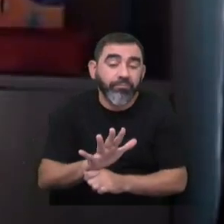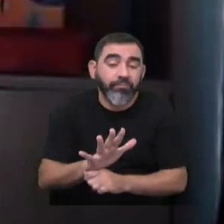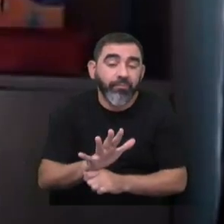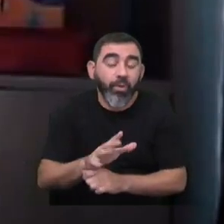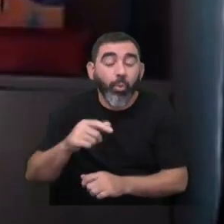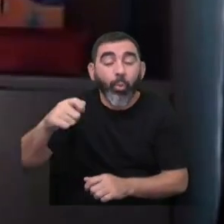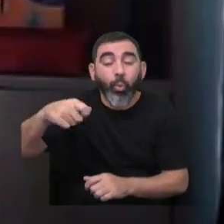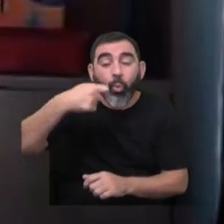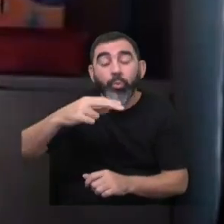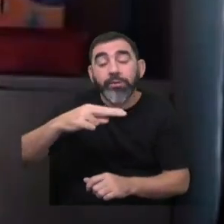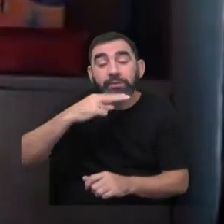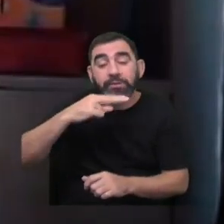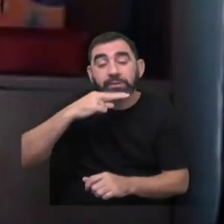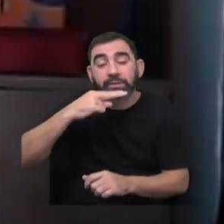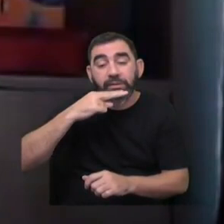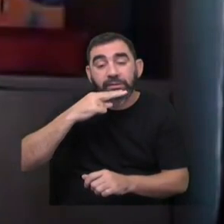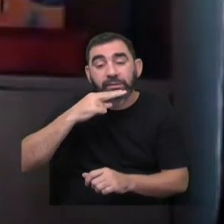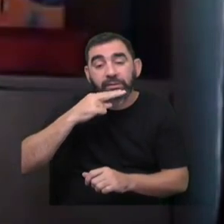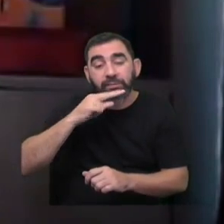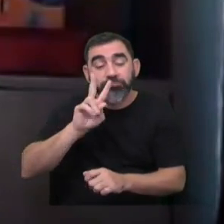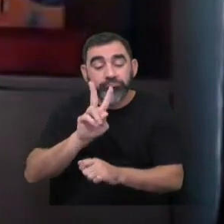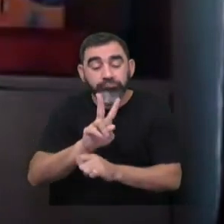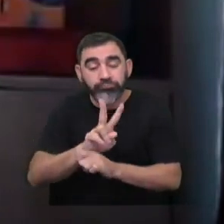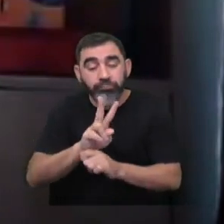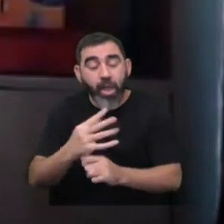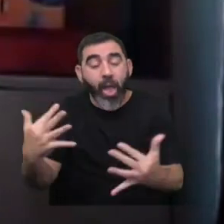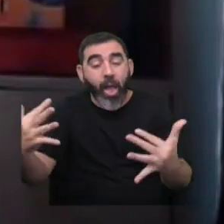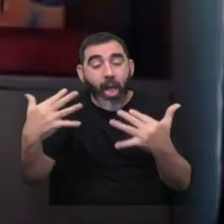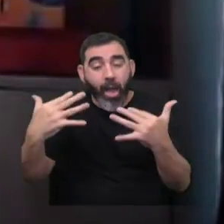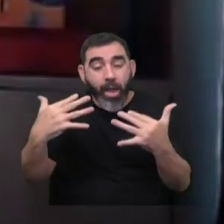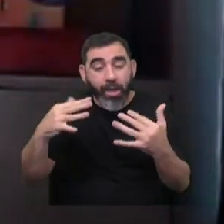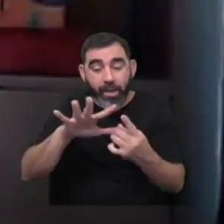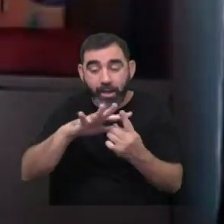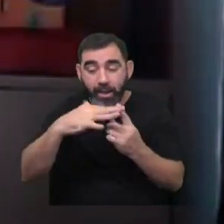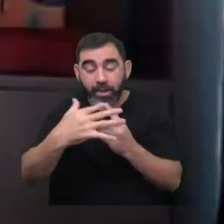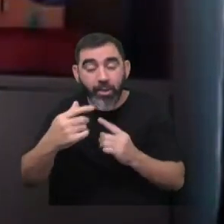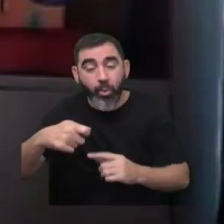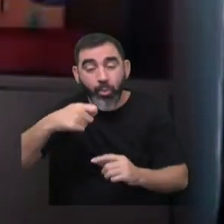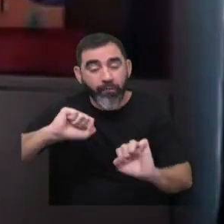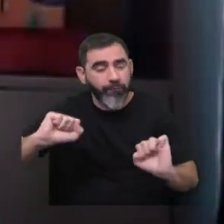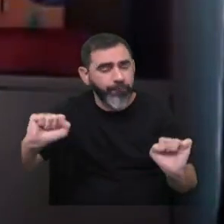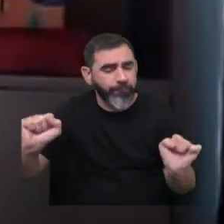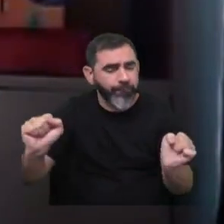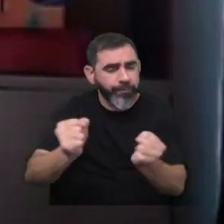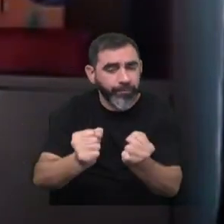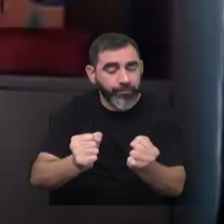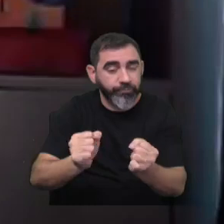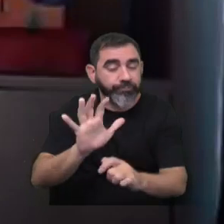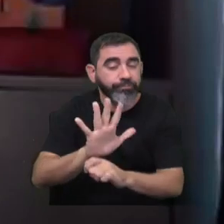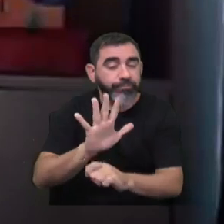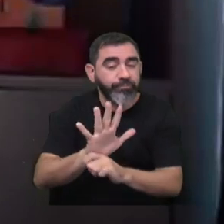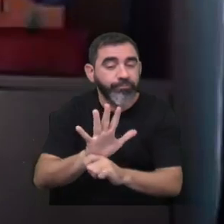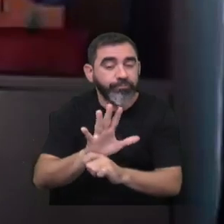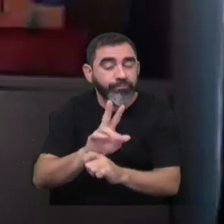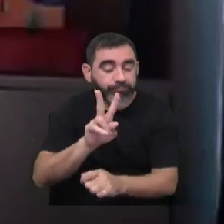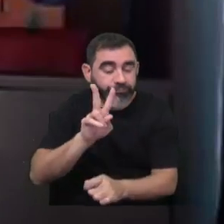la cuchara metálica es un buen conductor térmico, entonces el aire que está alrededor de esa cuchara se enfría y actúa como una especie